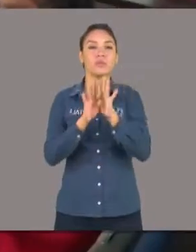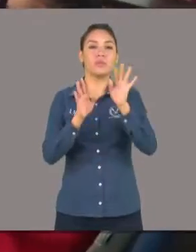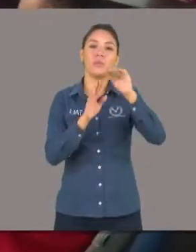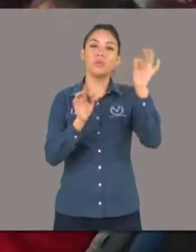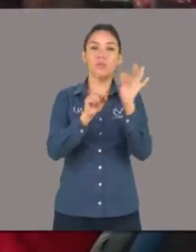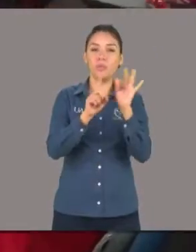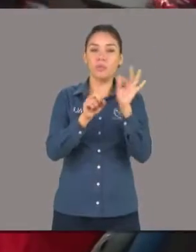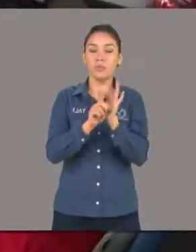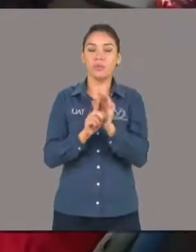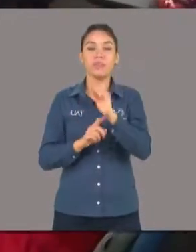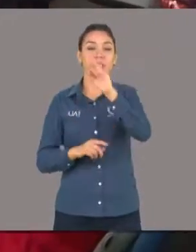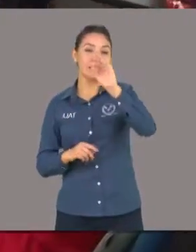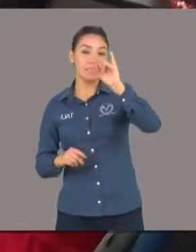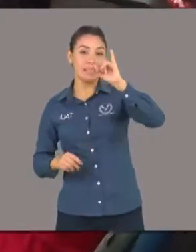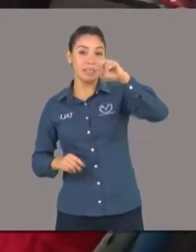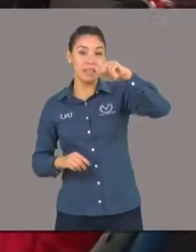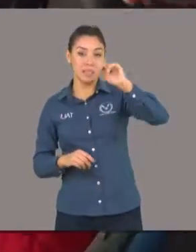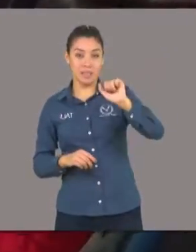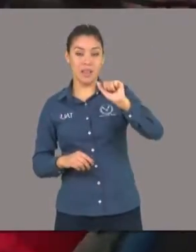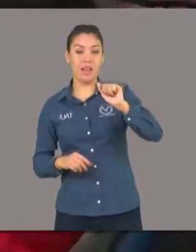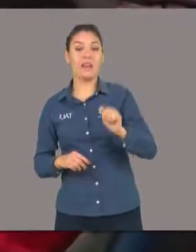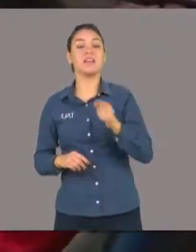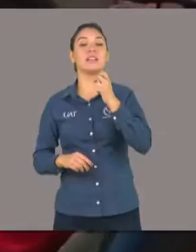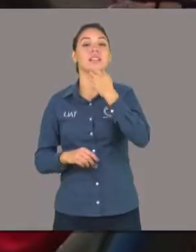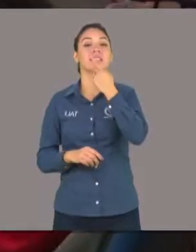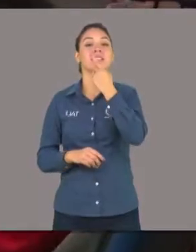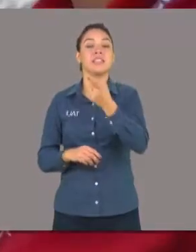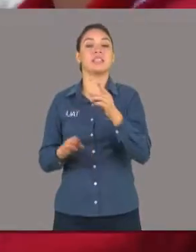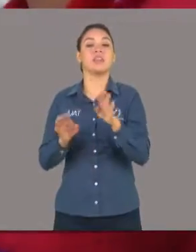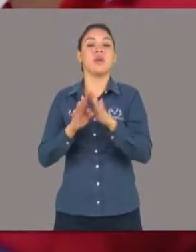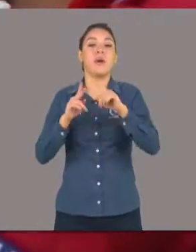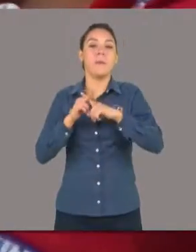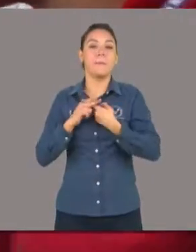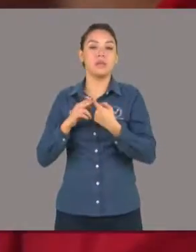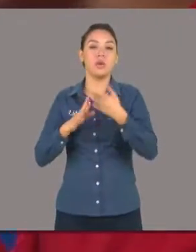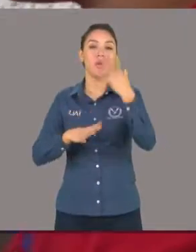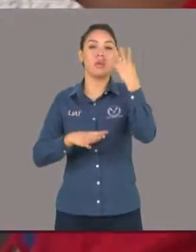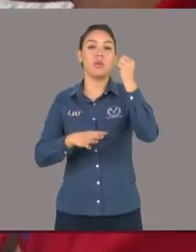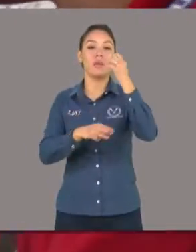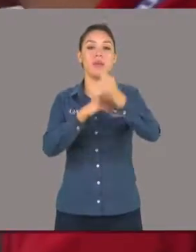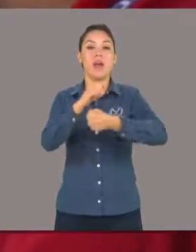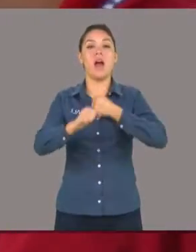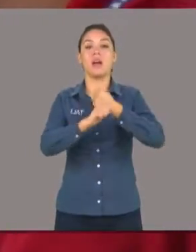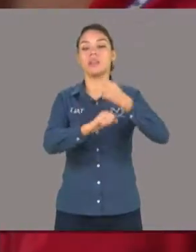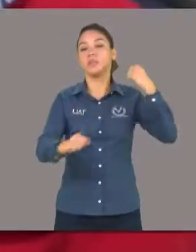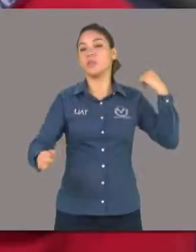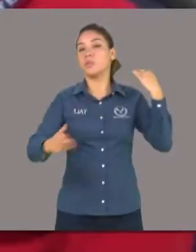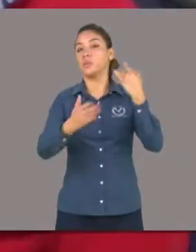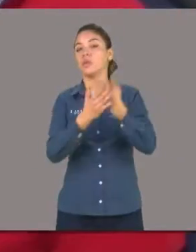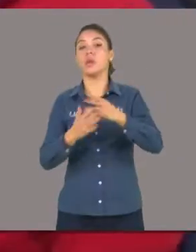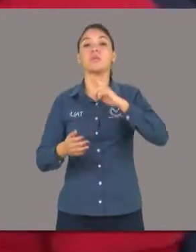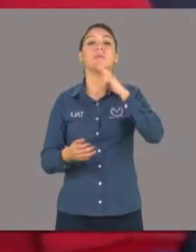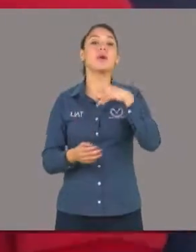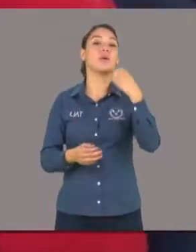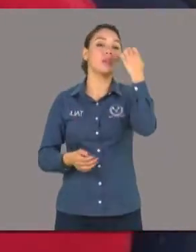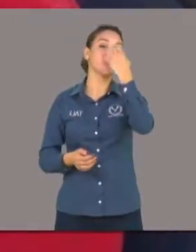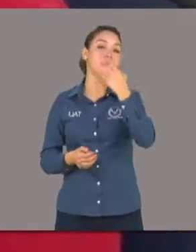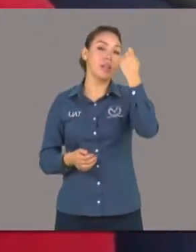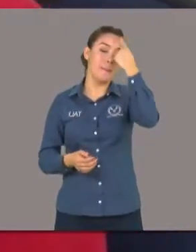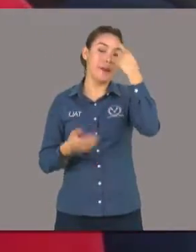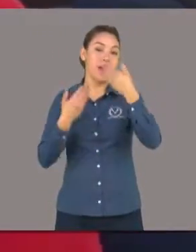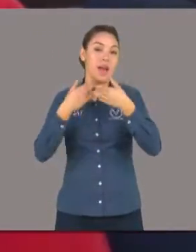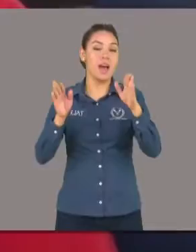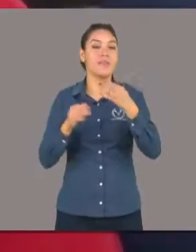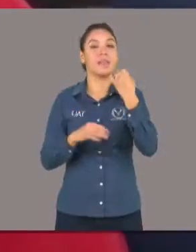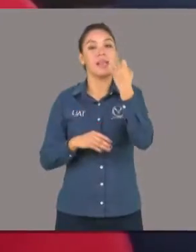El Centro Especializado de Idiomas para Niños y Adolescentes de la UAD, desde su creación hace ya nueve años, se ha posicionado como la